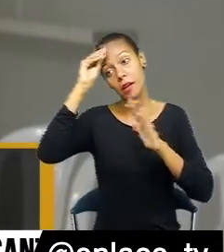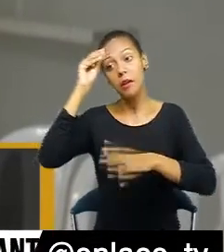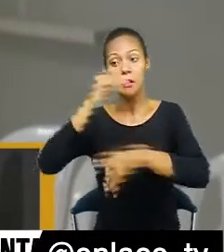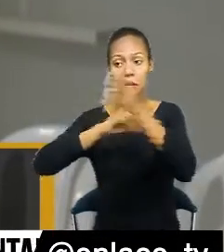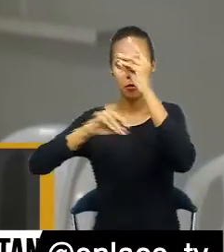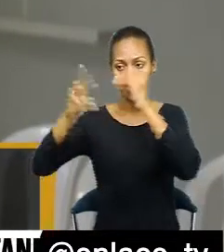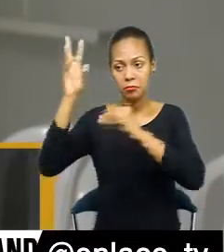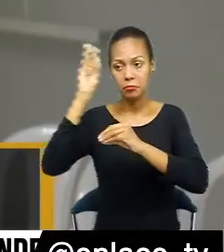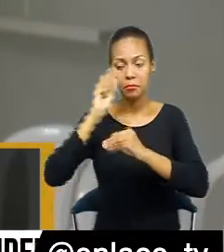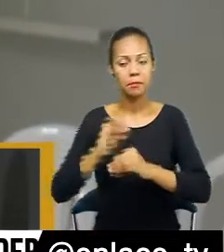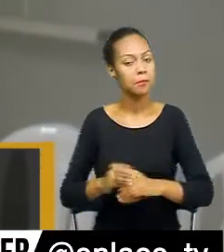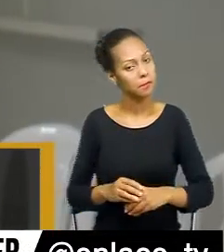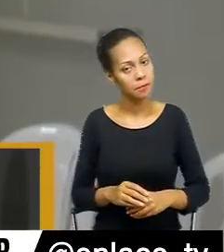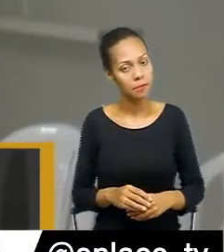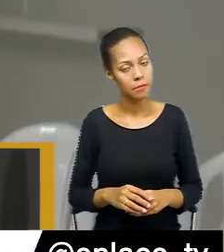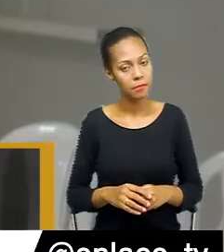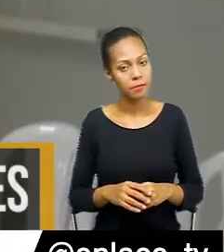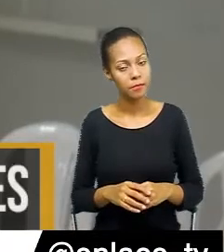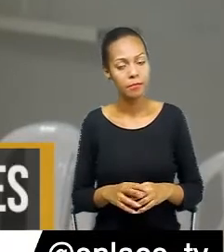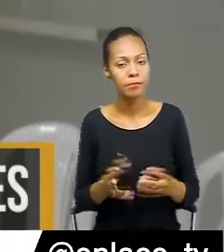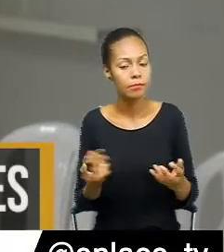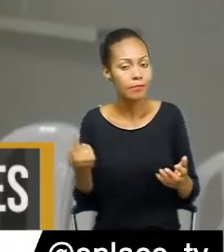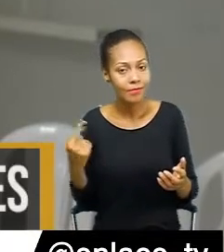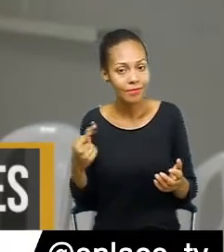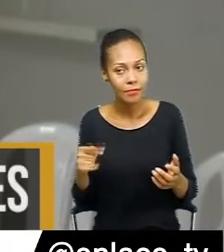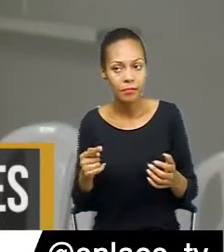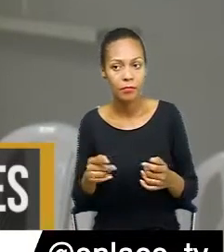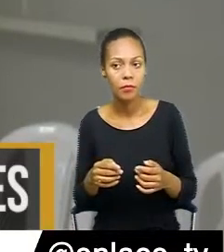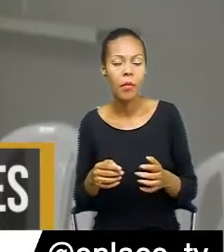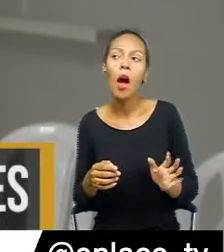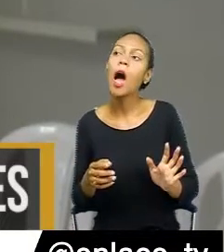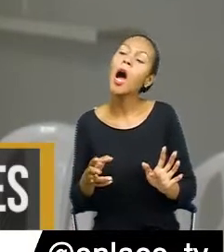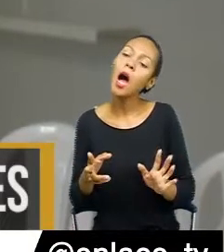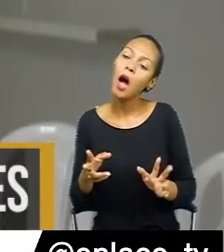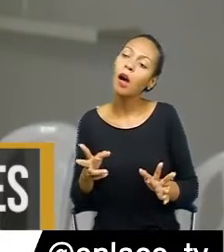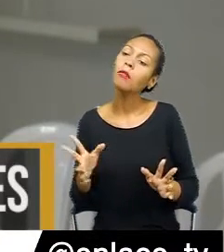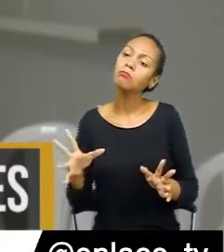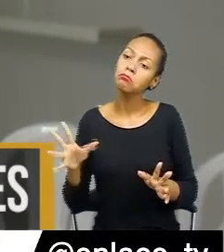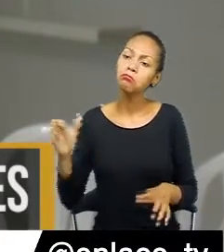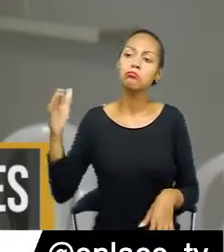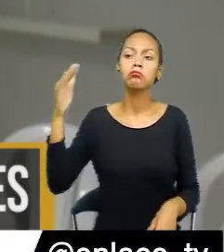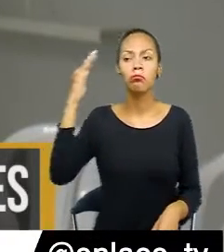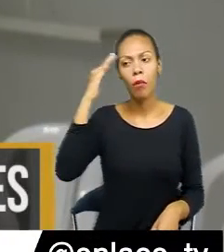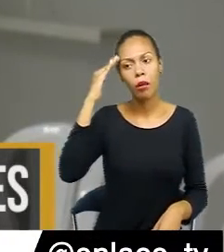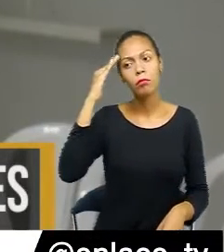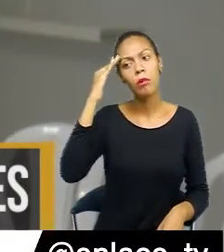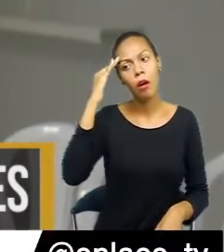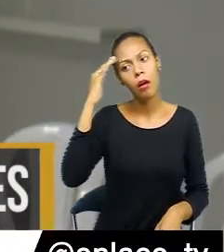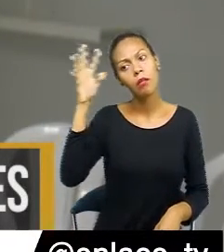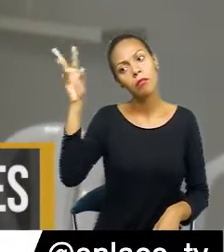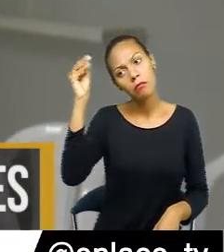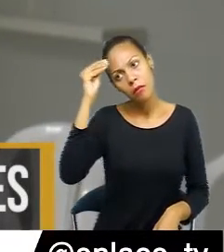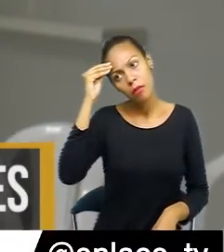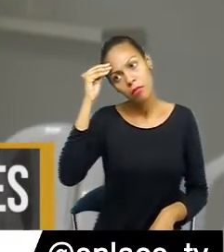para que ellos puedan conocer en qué momento